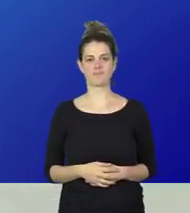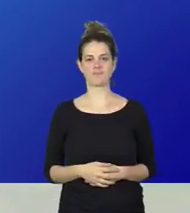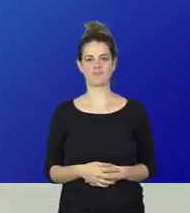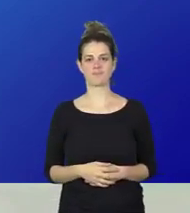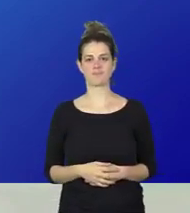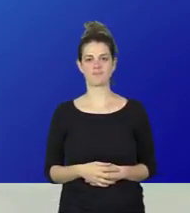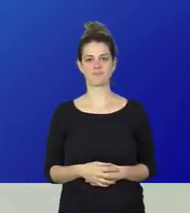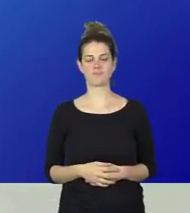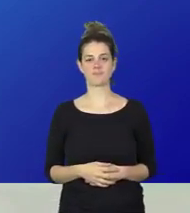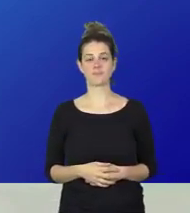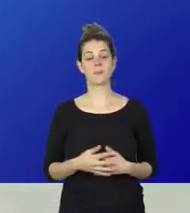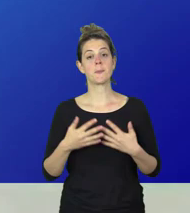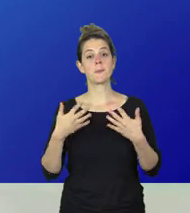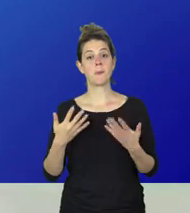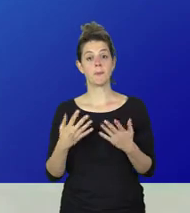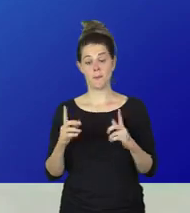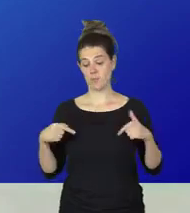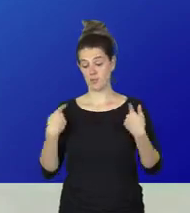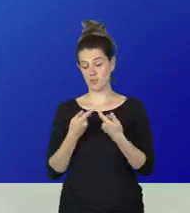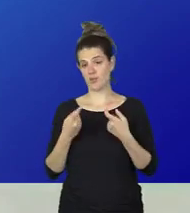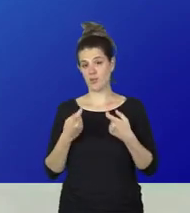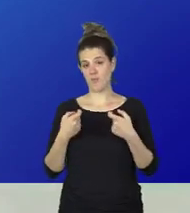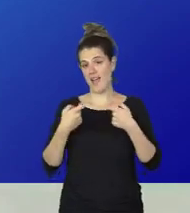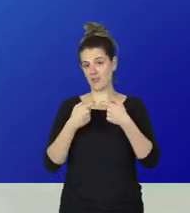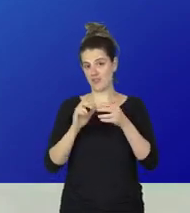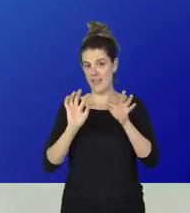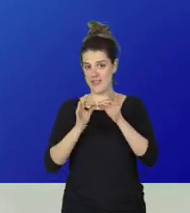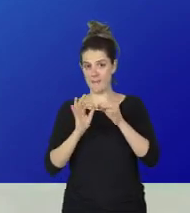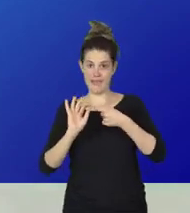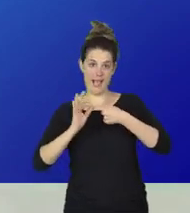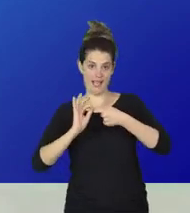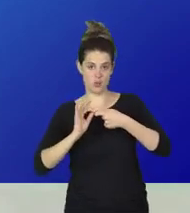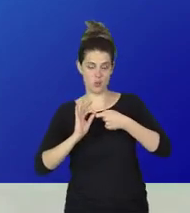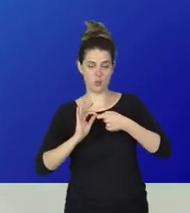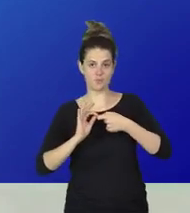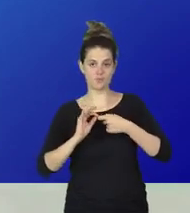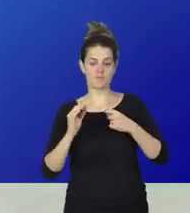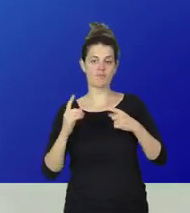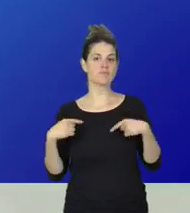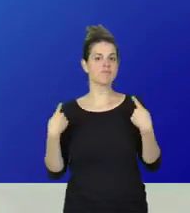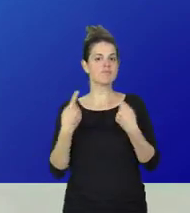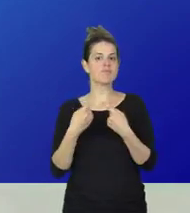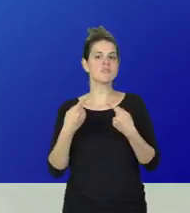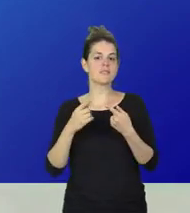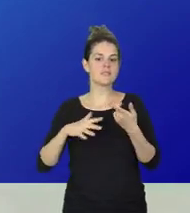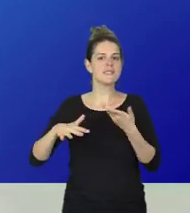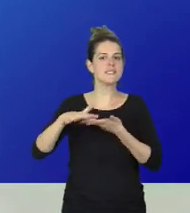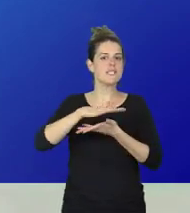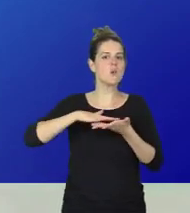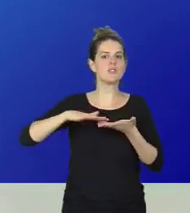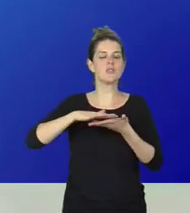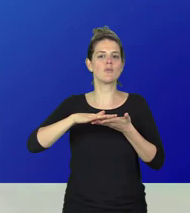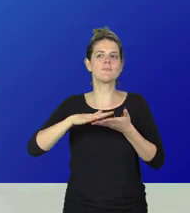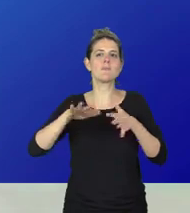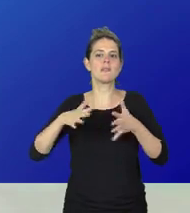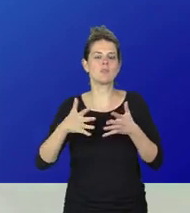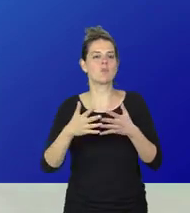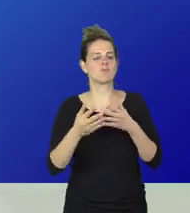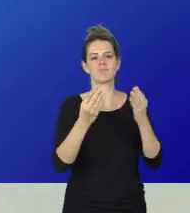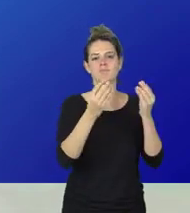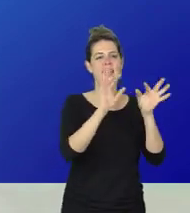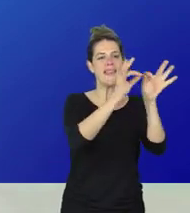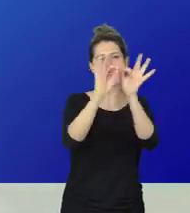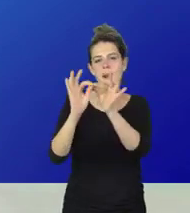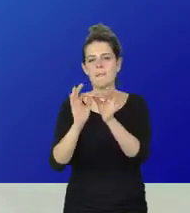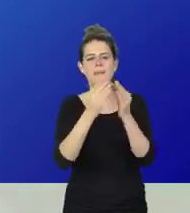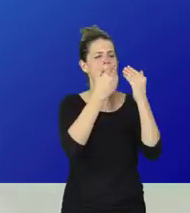práctica. Bueno, nosotras como Asociación de Intérpretes, dada la situación que recibíamos